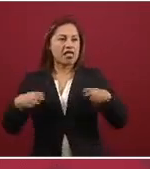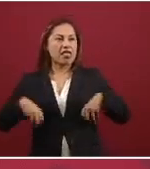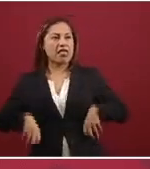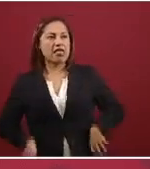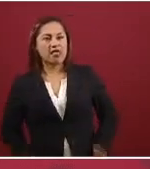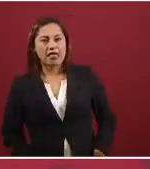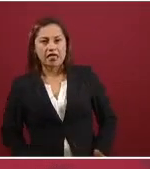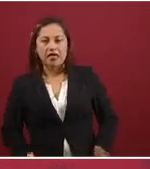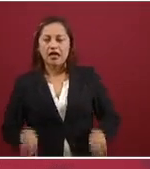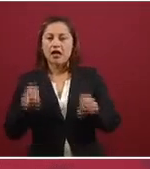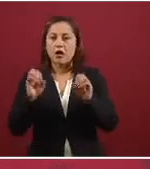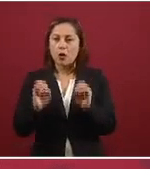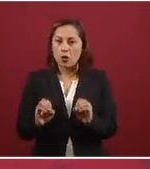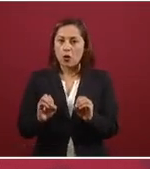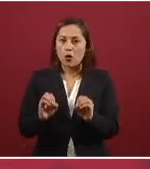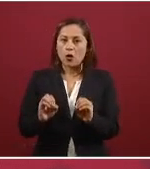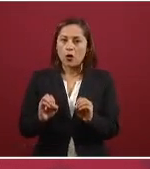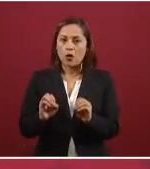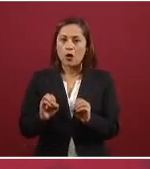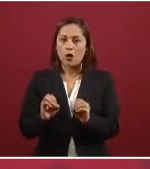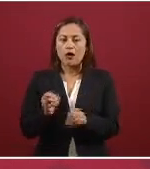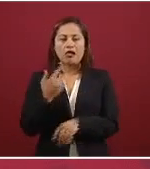ni entregarse al ocio